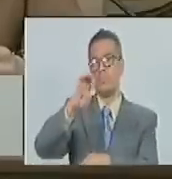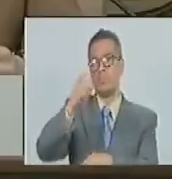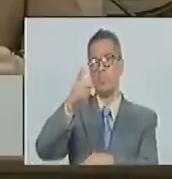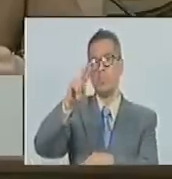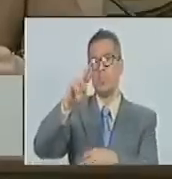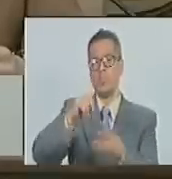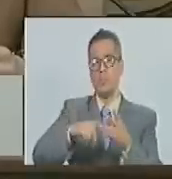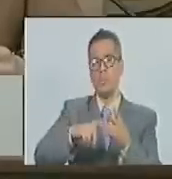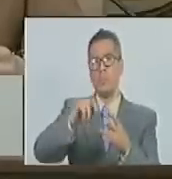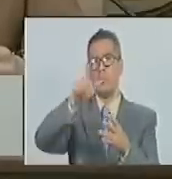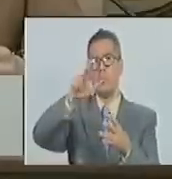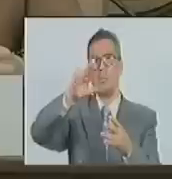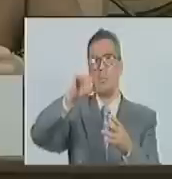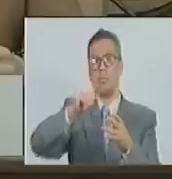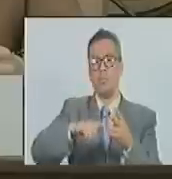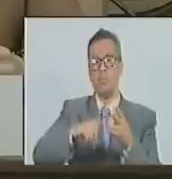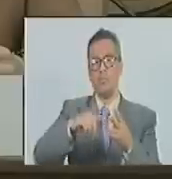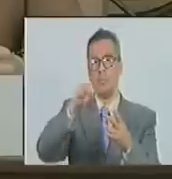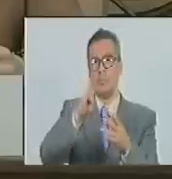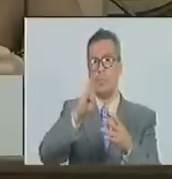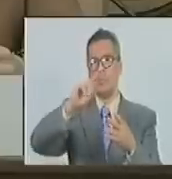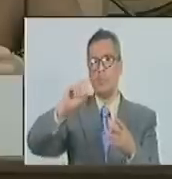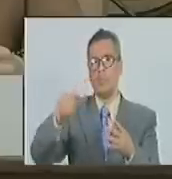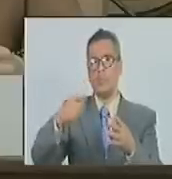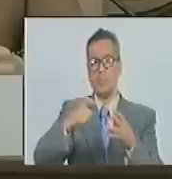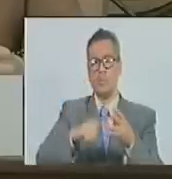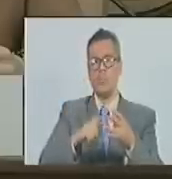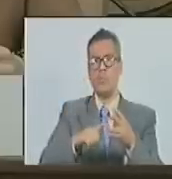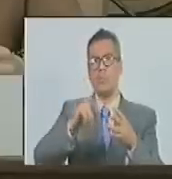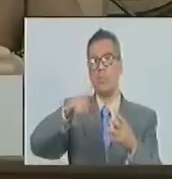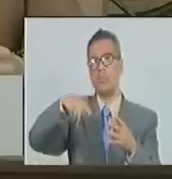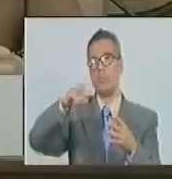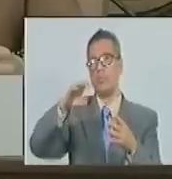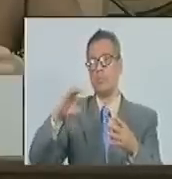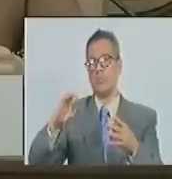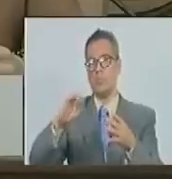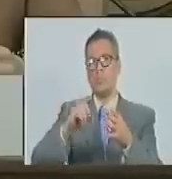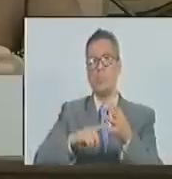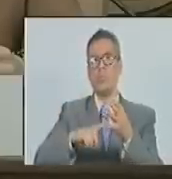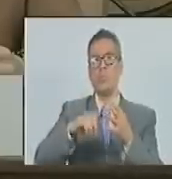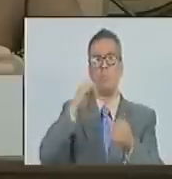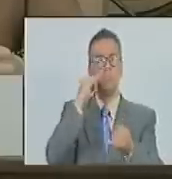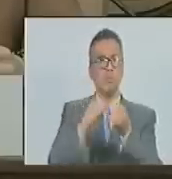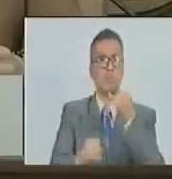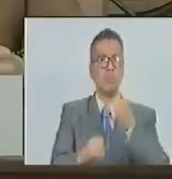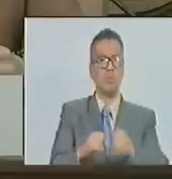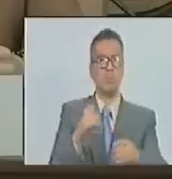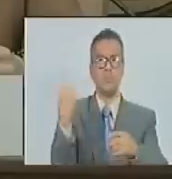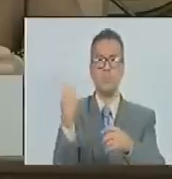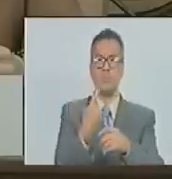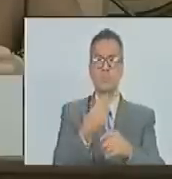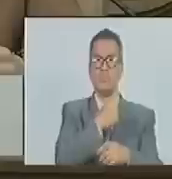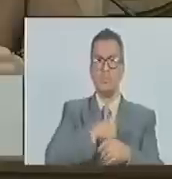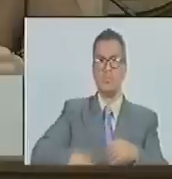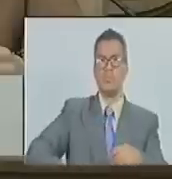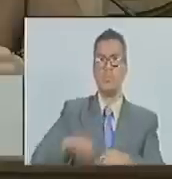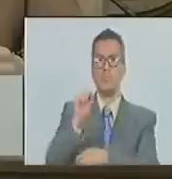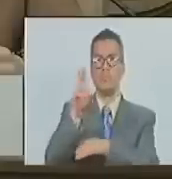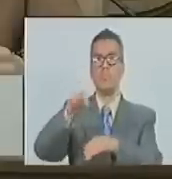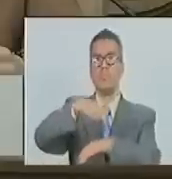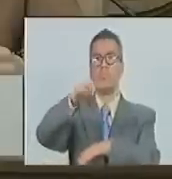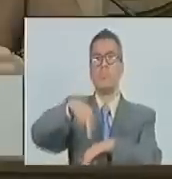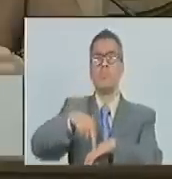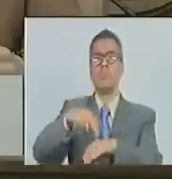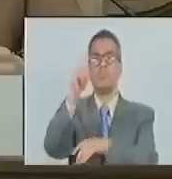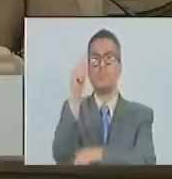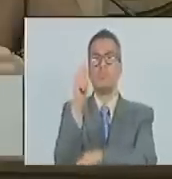Infante, Luis Parra, Bernabé Gutiérrez, Pedro Carreño y finalmente intervino el presidente de la Asamblea